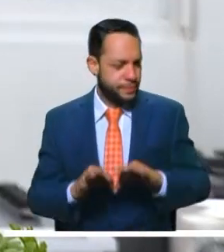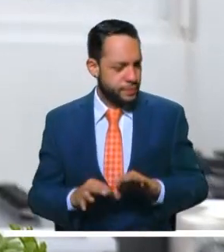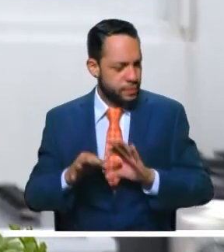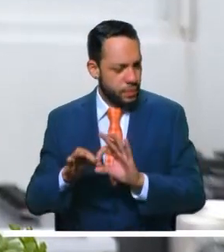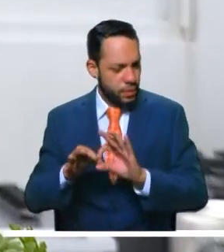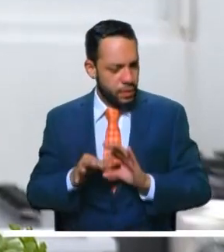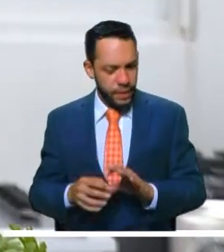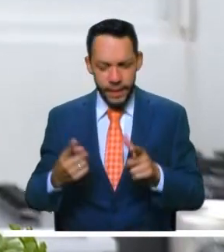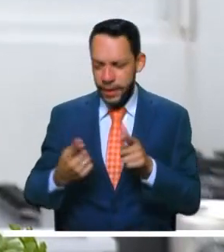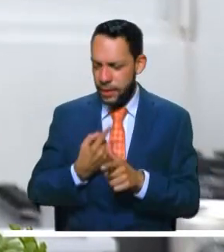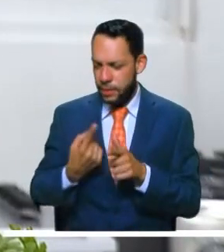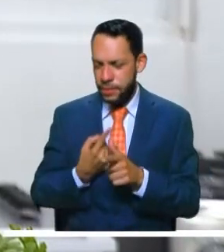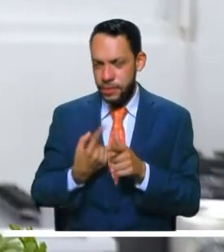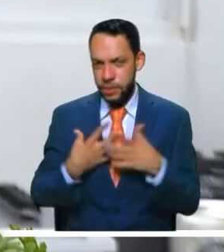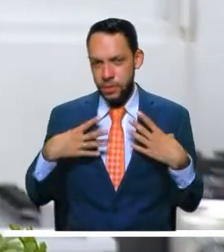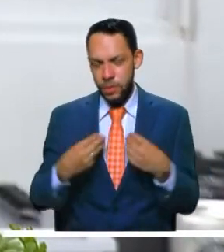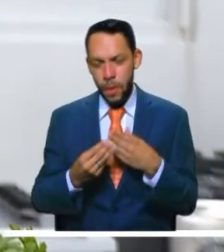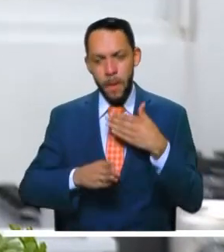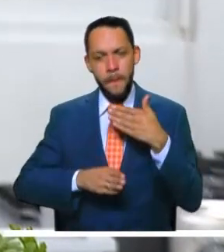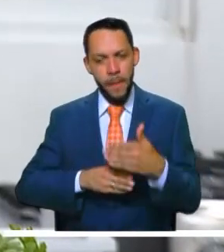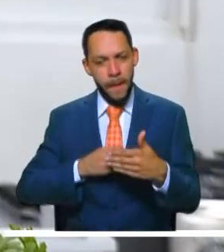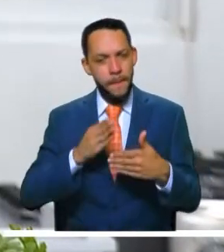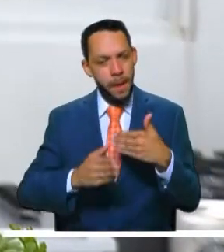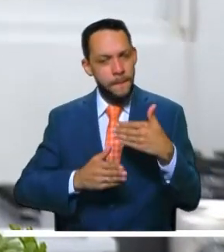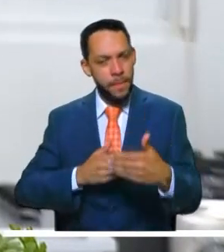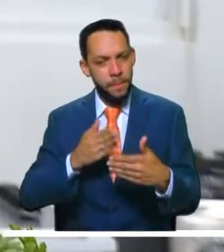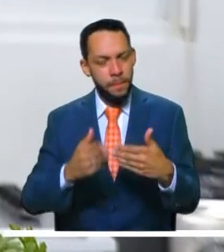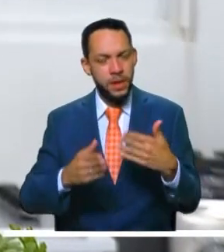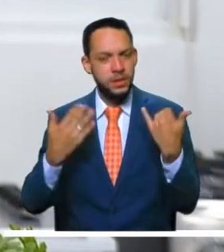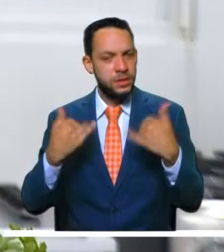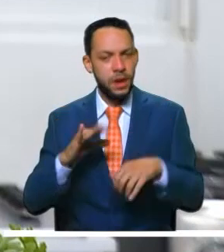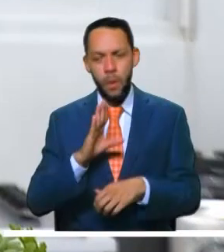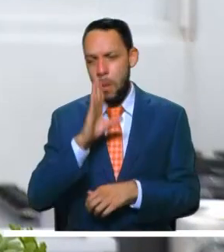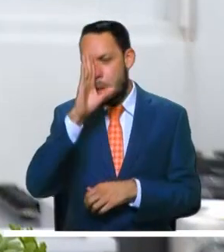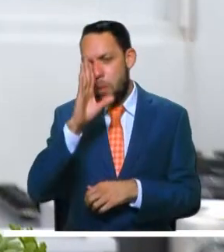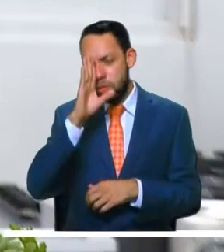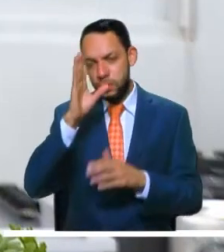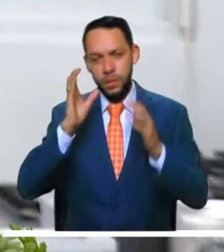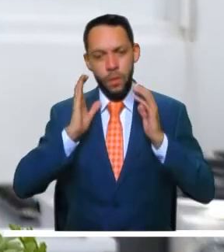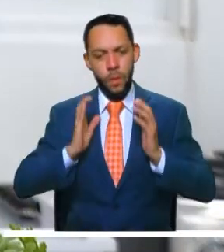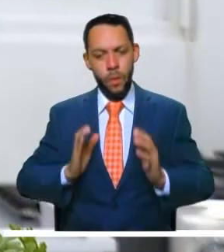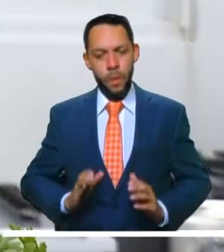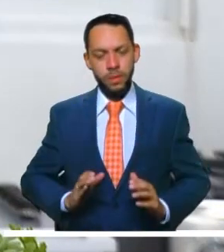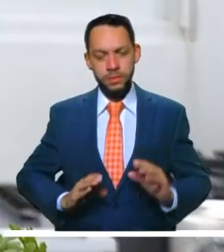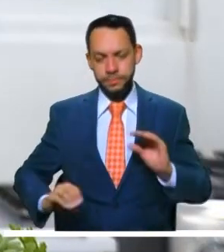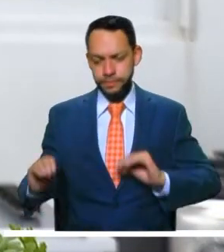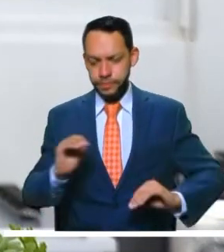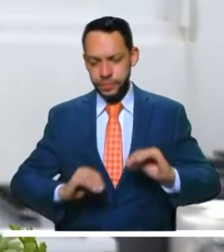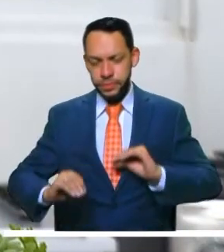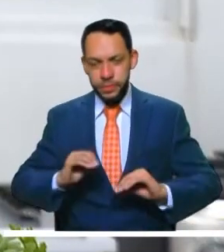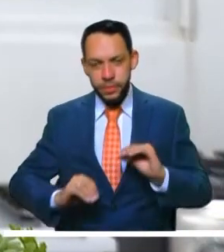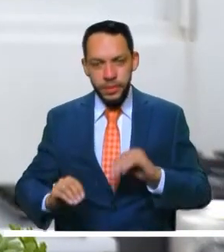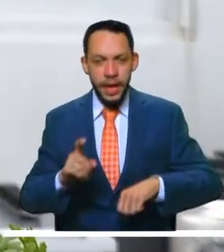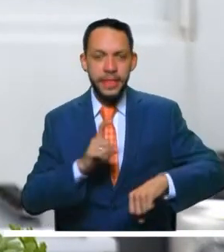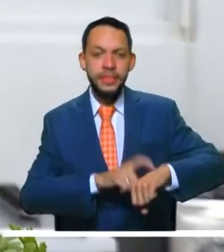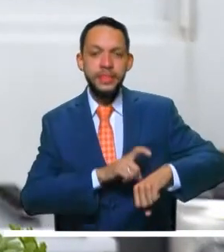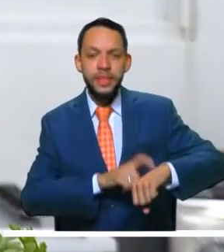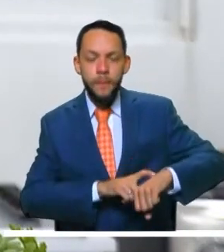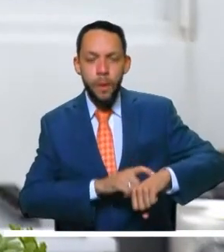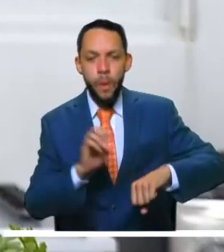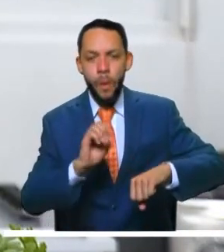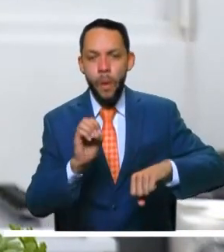Entonces, vamos acostumbrando nuestro cuerpo a alimentarnos por el reloj o por los